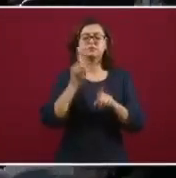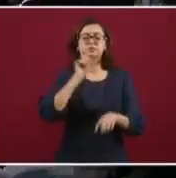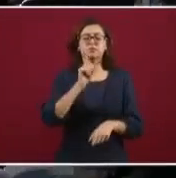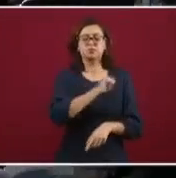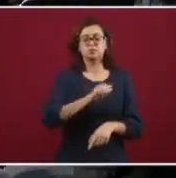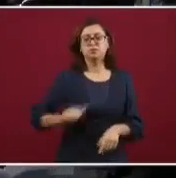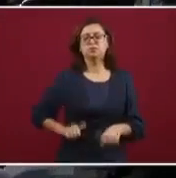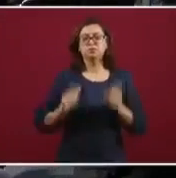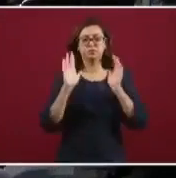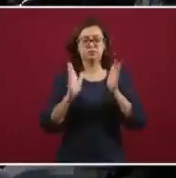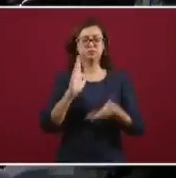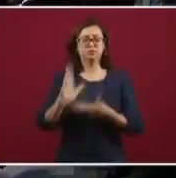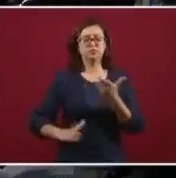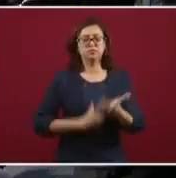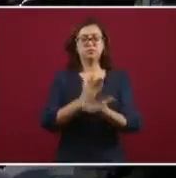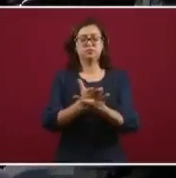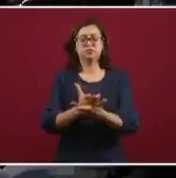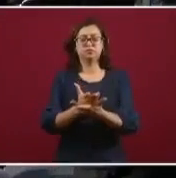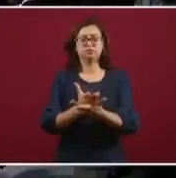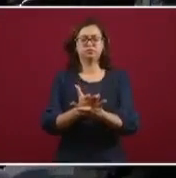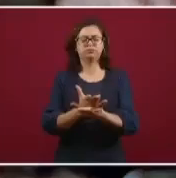le solicitó de manera